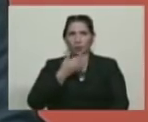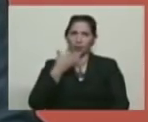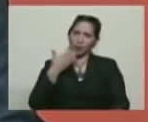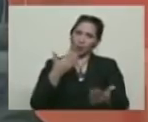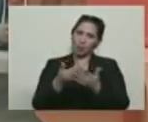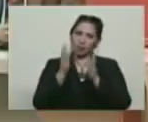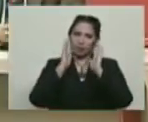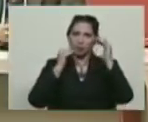gracias por su atención